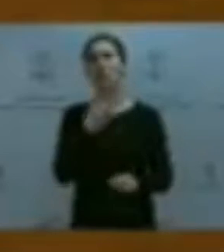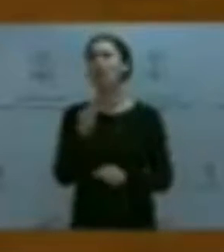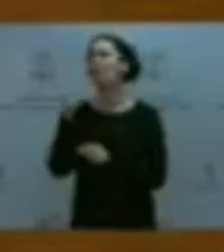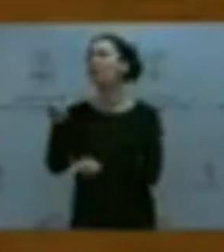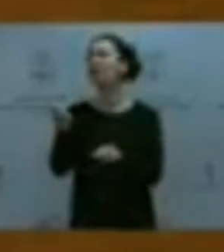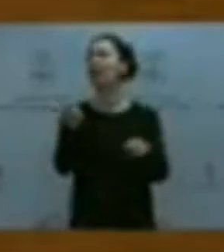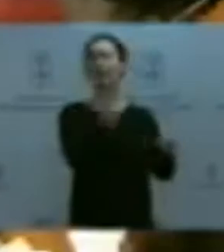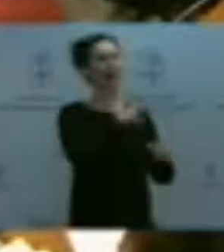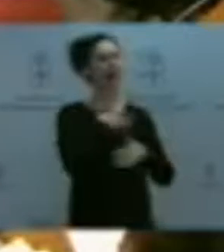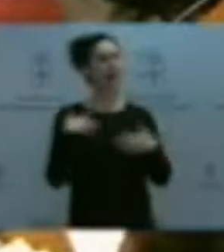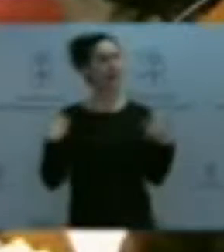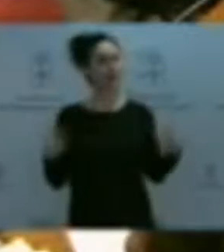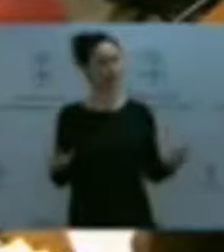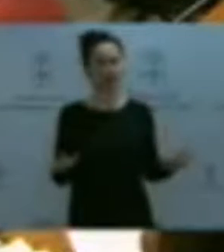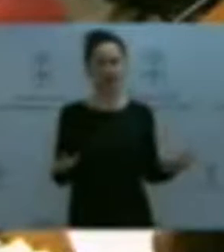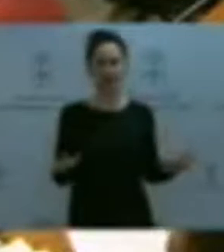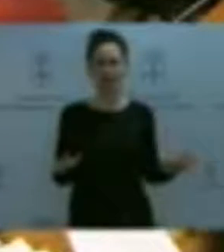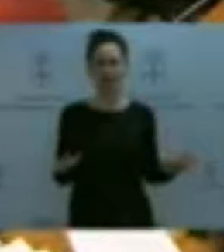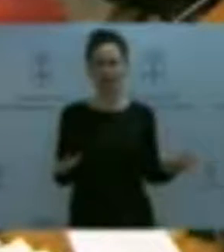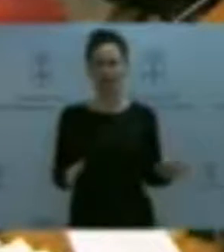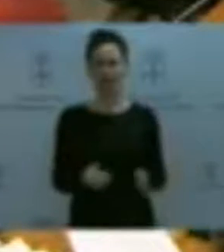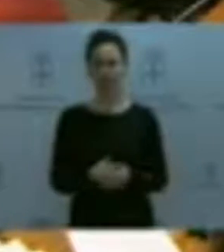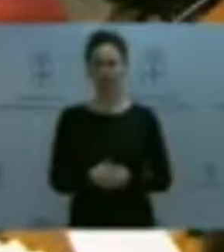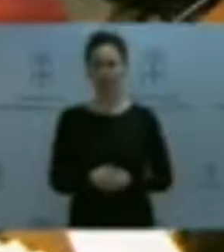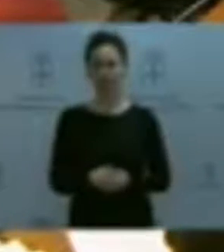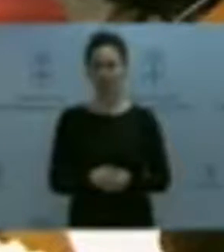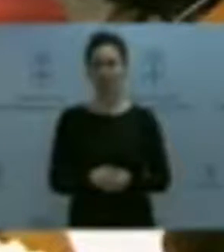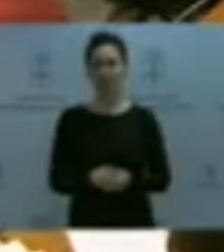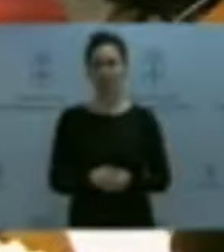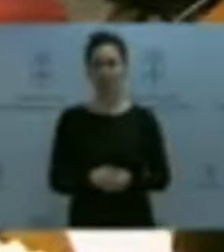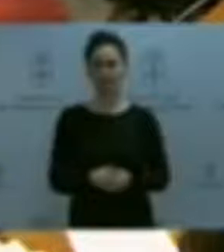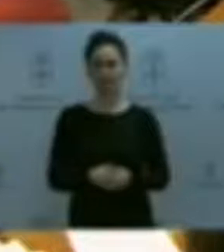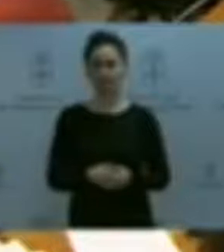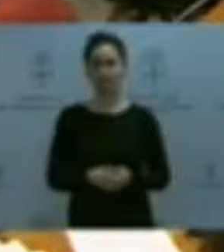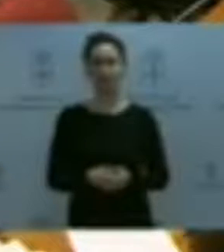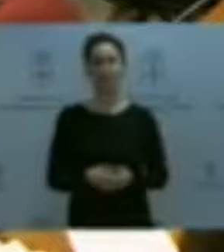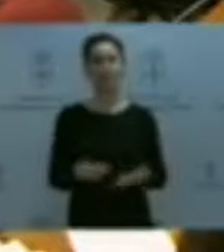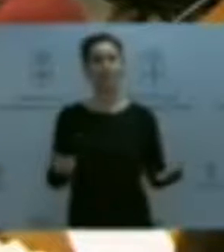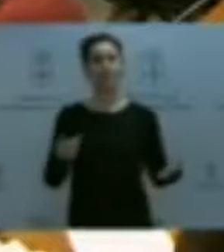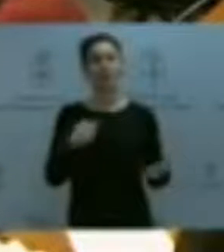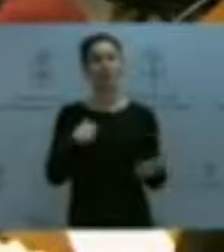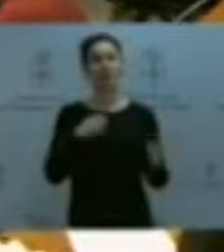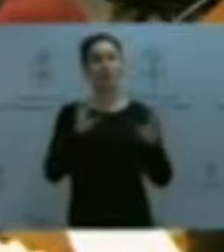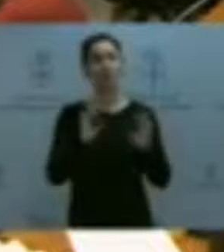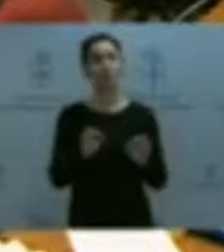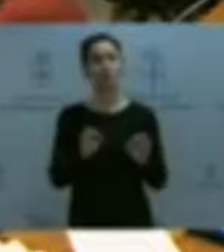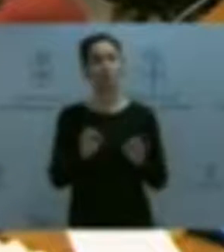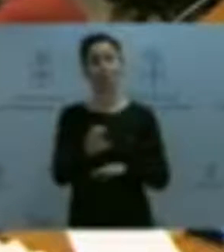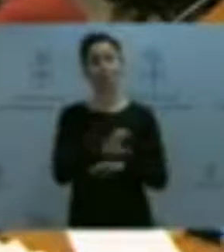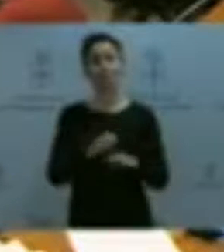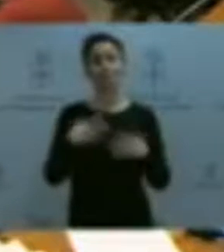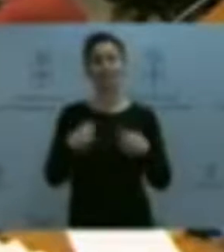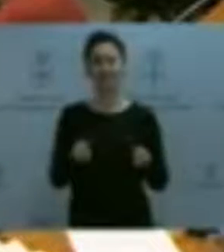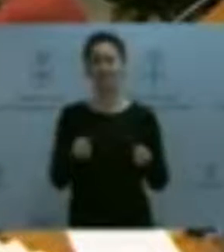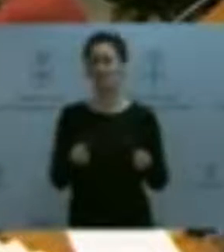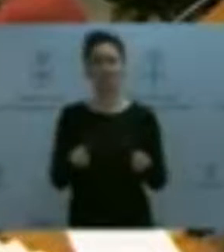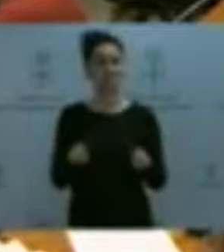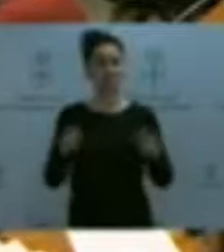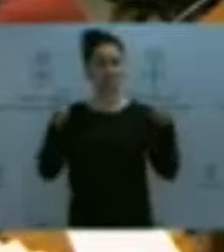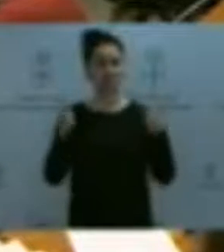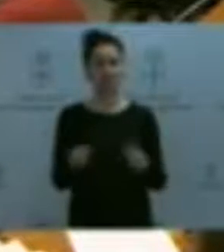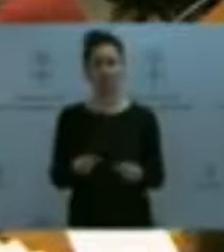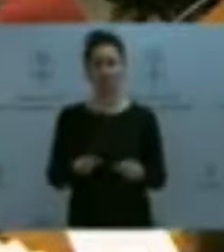Yo tenía que, ni tenía que venir el consejero de Sanidad, porque efectivamente dejó de ser competencia suya